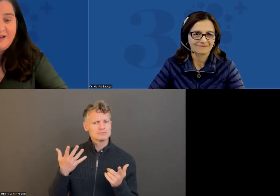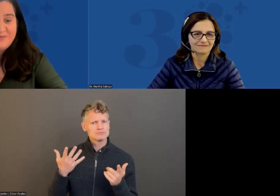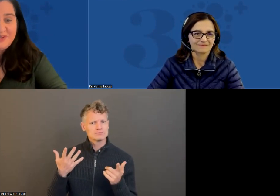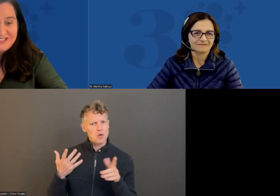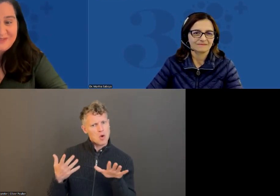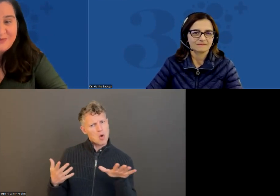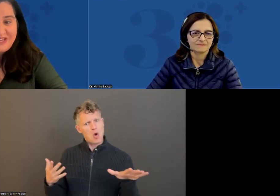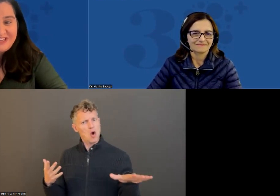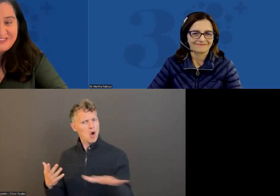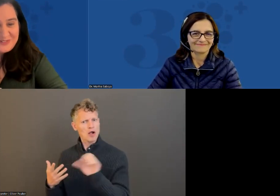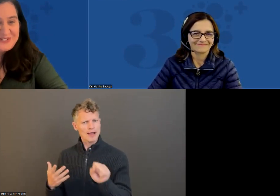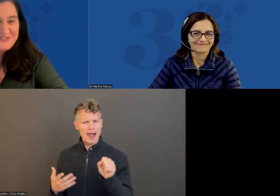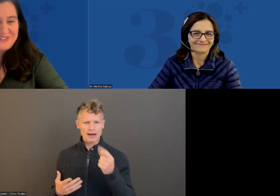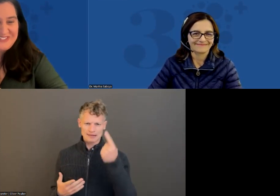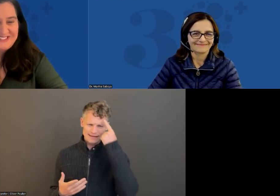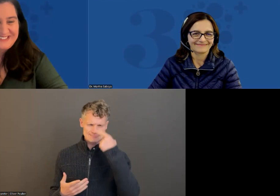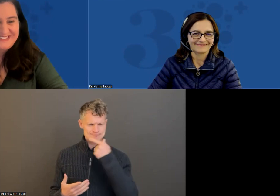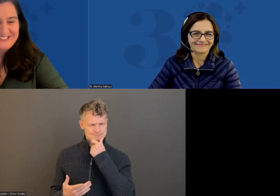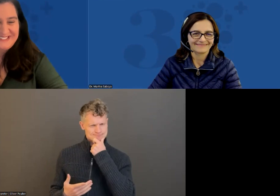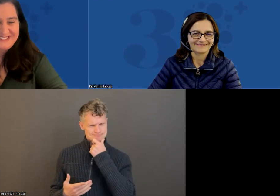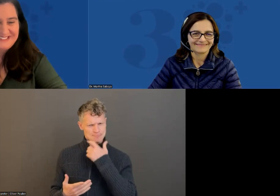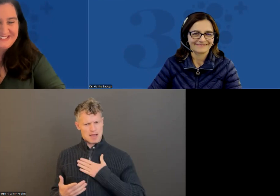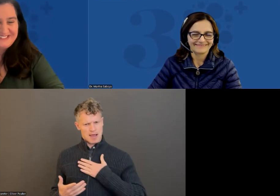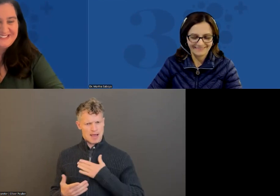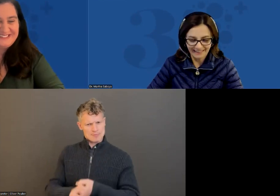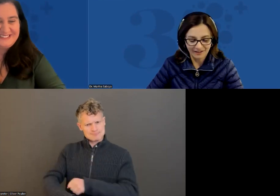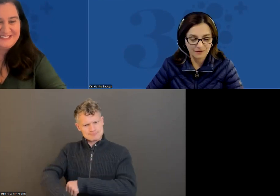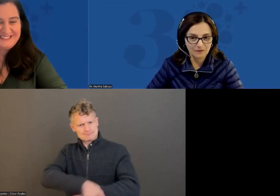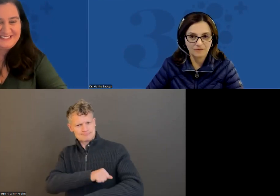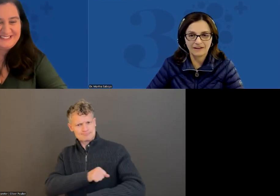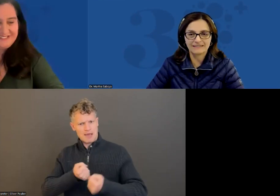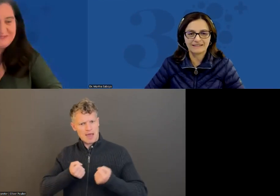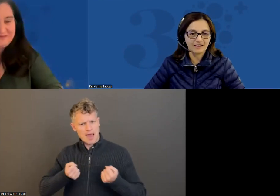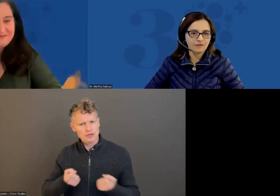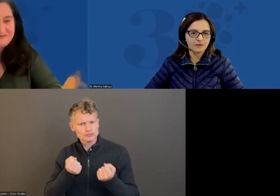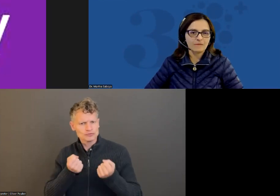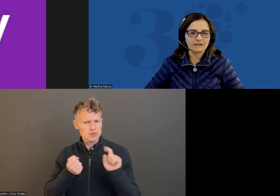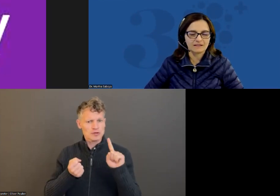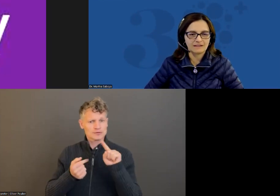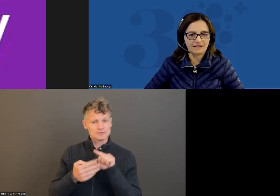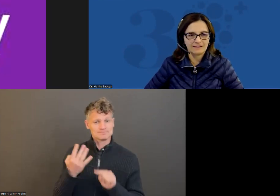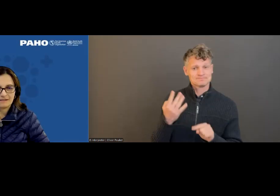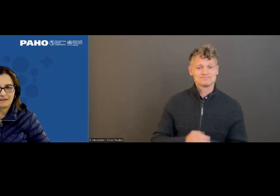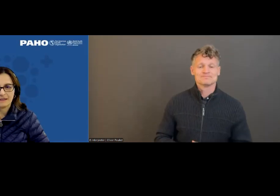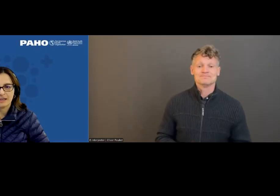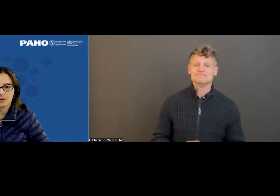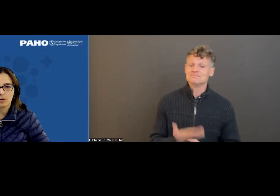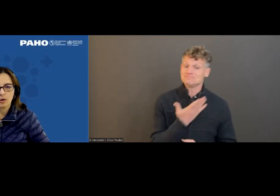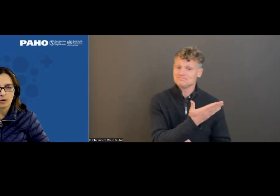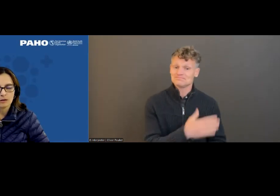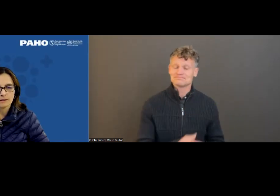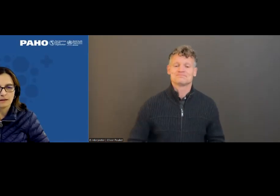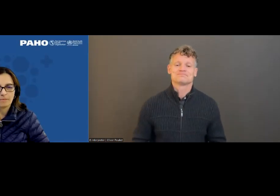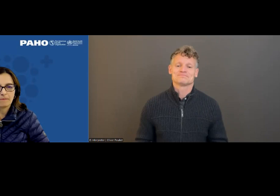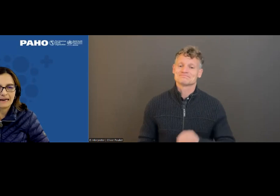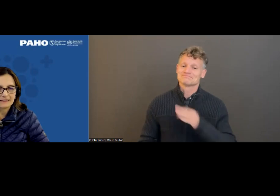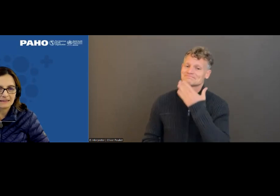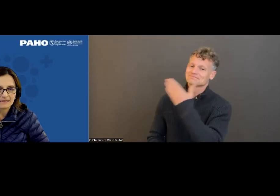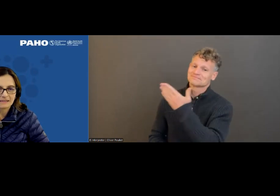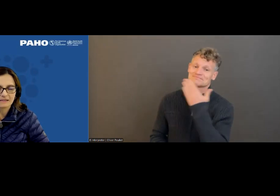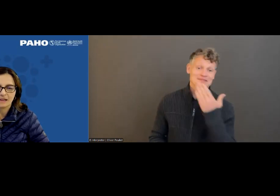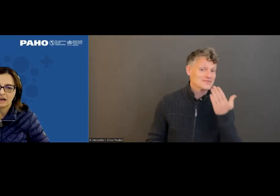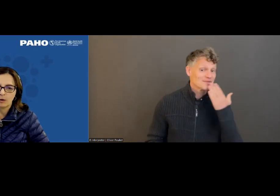acciones específicas que podemos implementar a partir de acá. Doctor Saboya puede comenzar. Tiene la palabra. Muchísimas gracias,